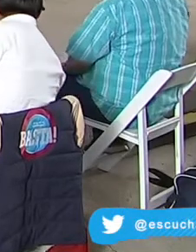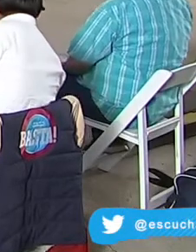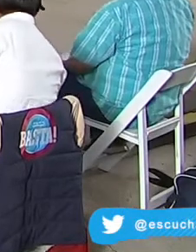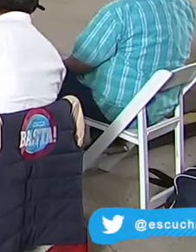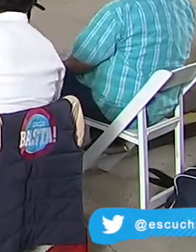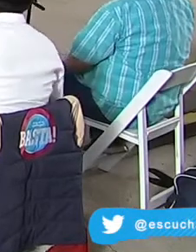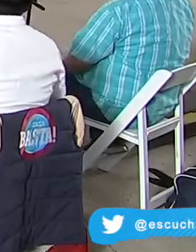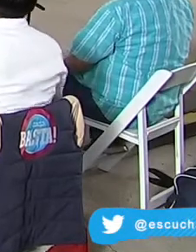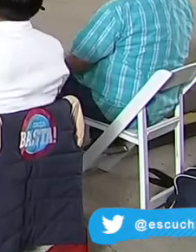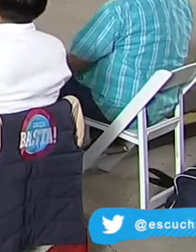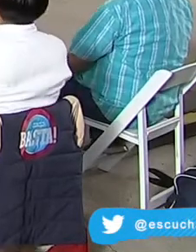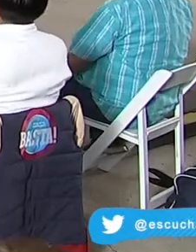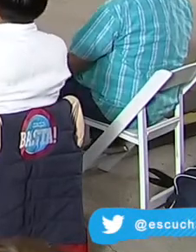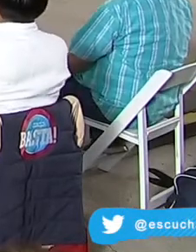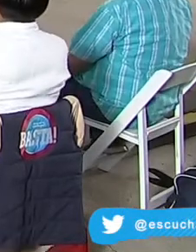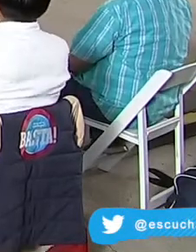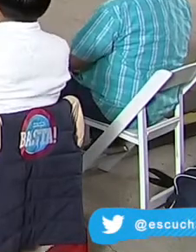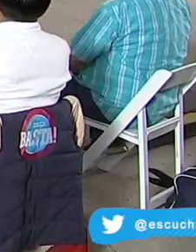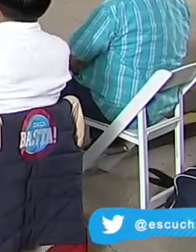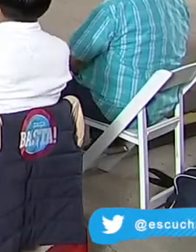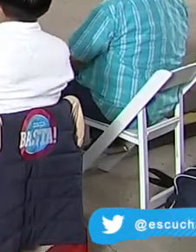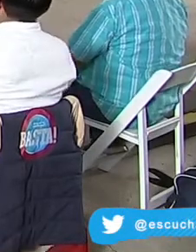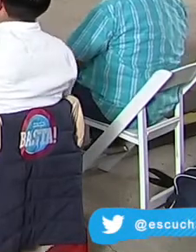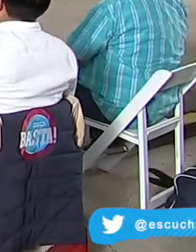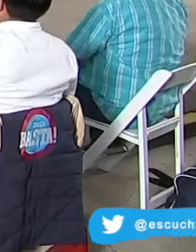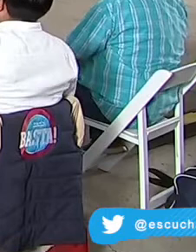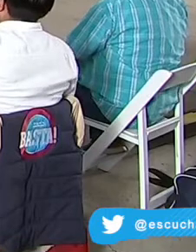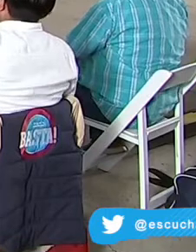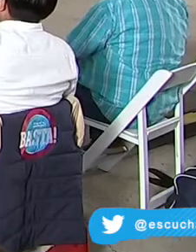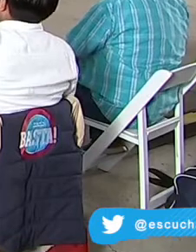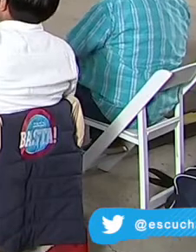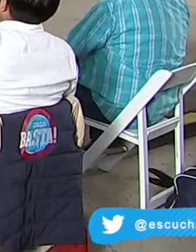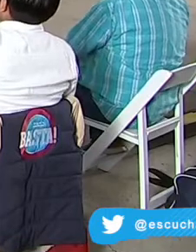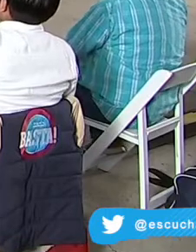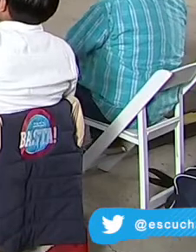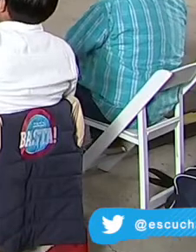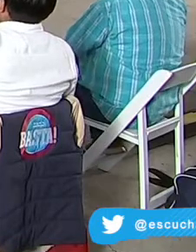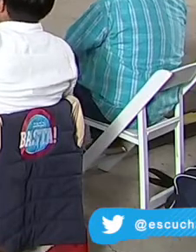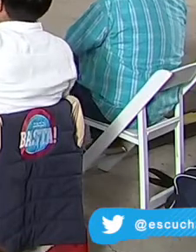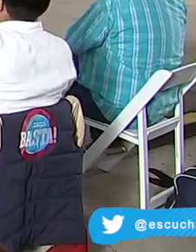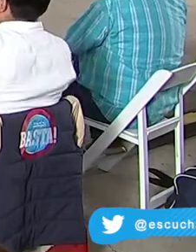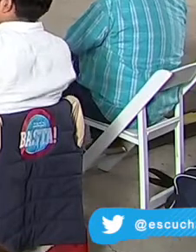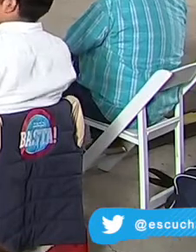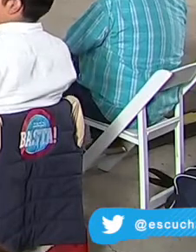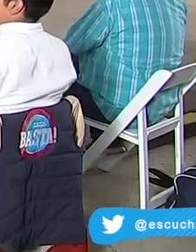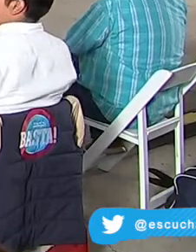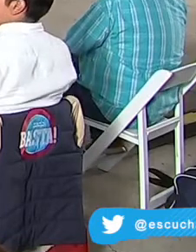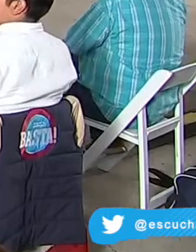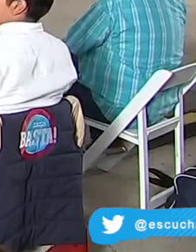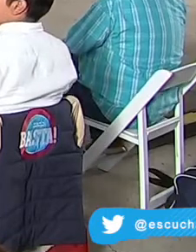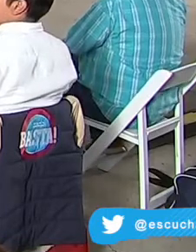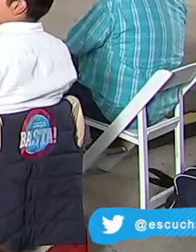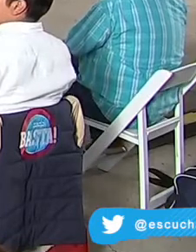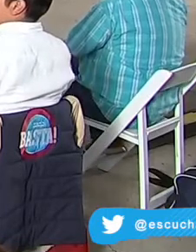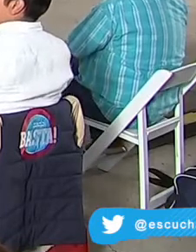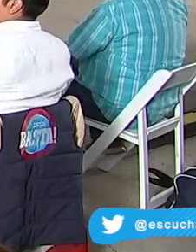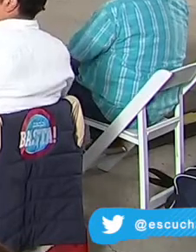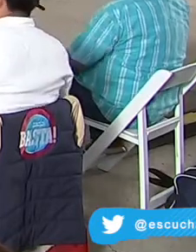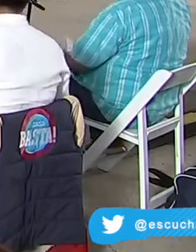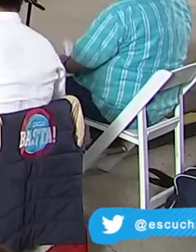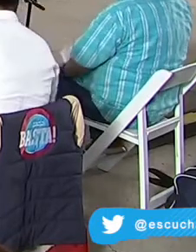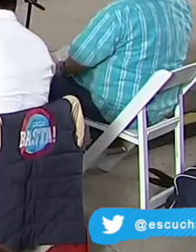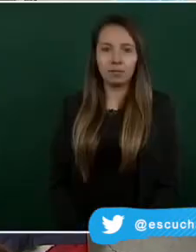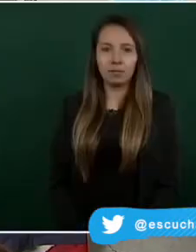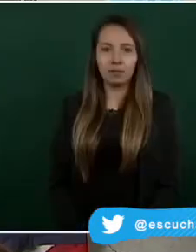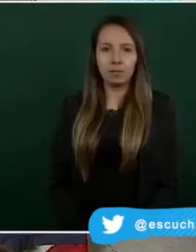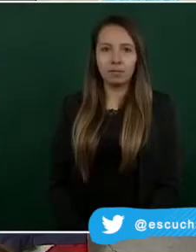Tijuana, Baja California, realiza su conferencia de seguridad y el secretario de la Defensa menciona que la delincuencia y hechos violentos